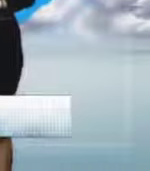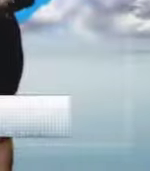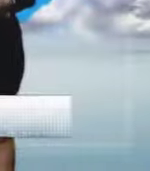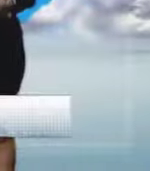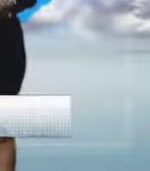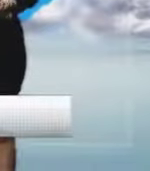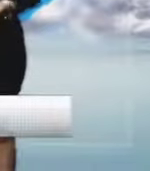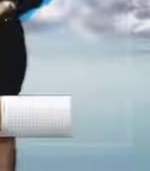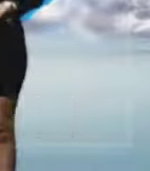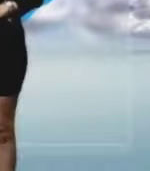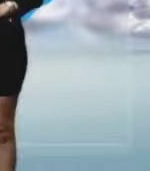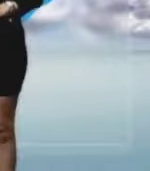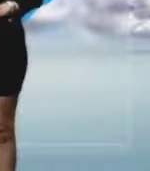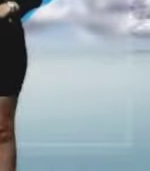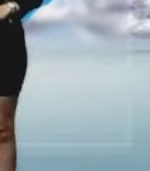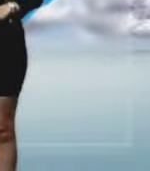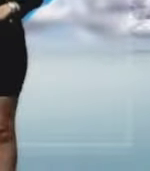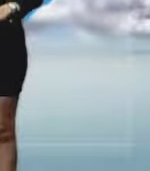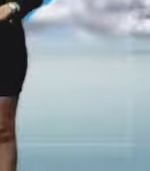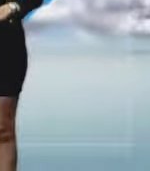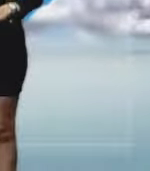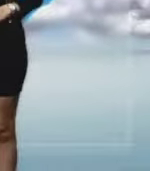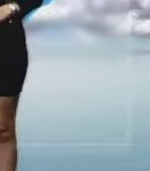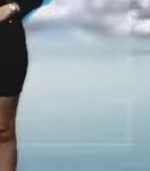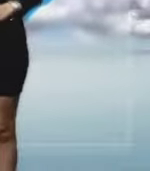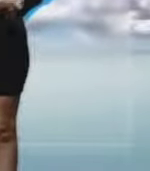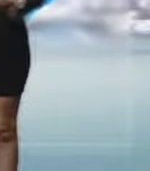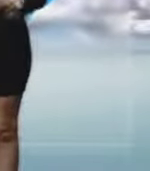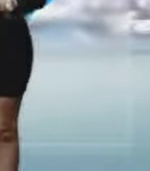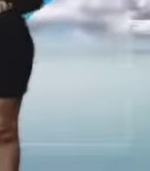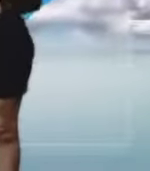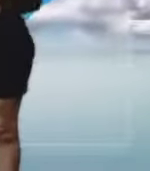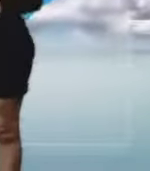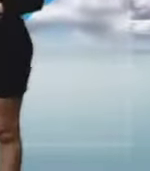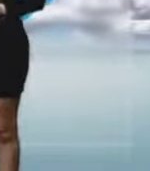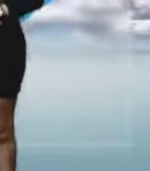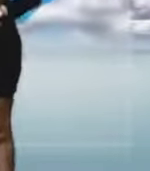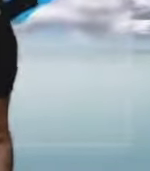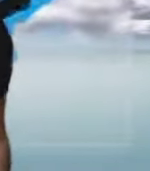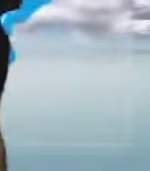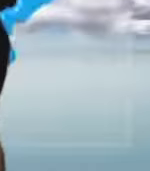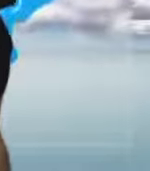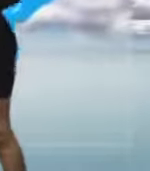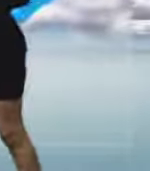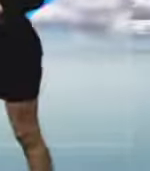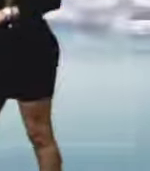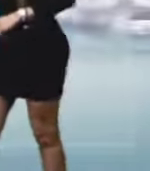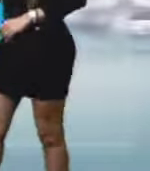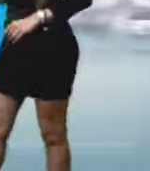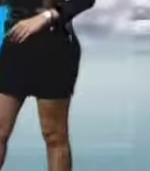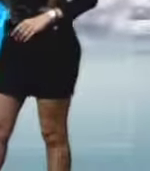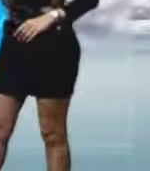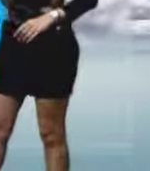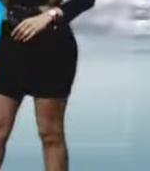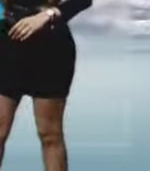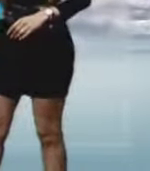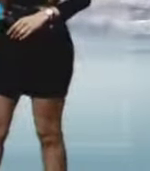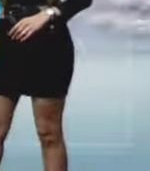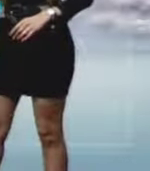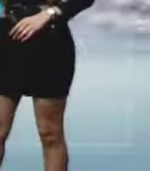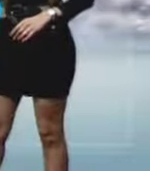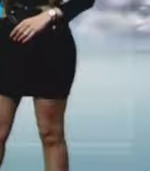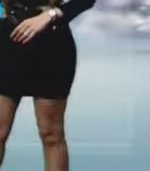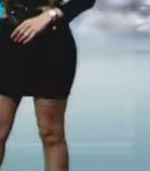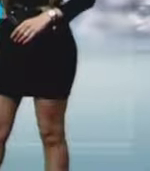nacional. Durante las primeras horas del día tendremos cielos parcialmente nublados, áreas de niebla en departamentos situados en el occidente, así como los